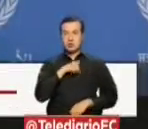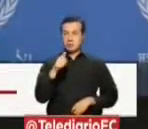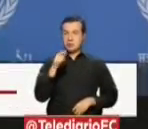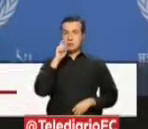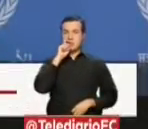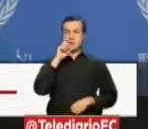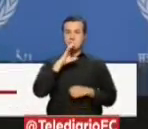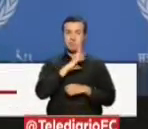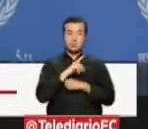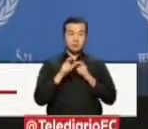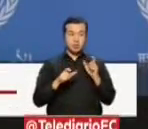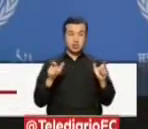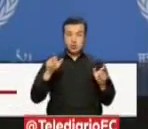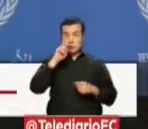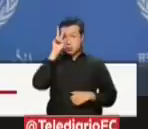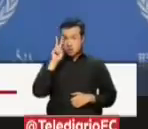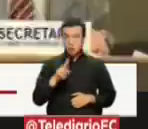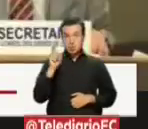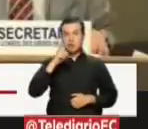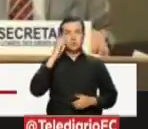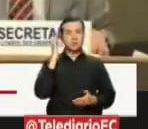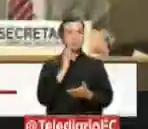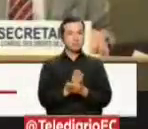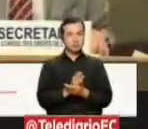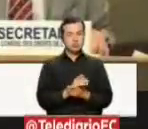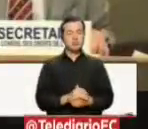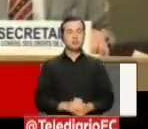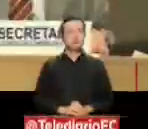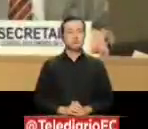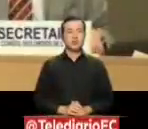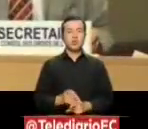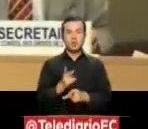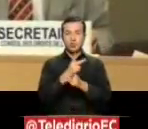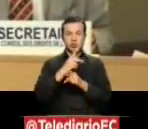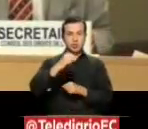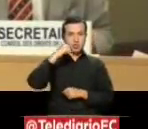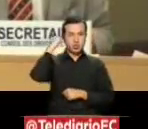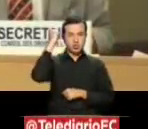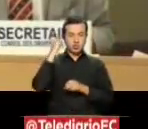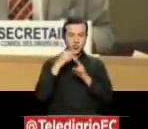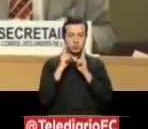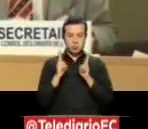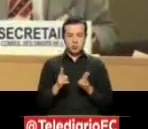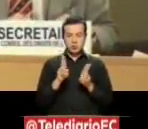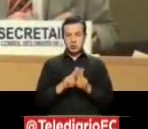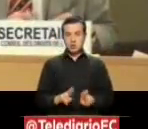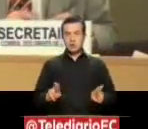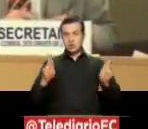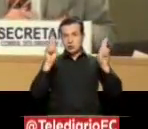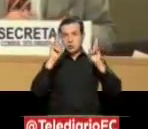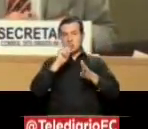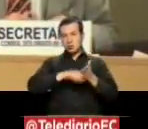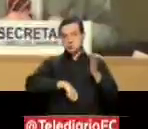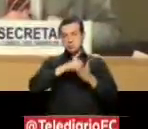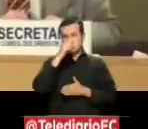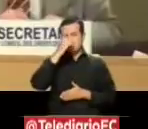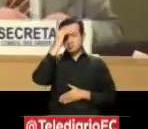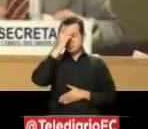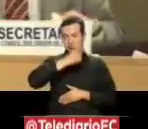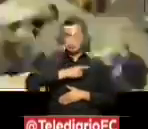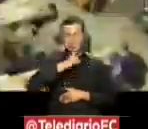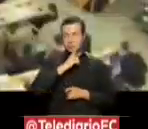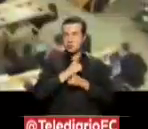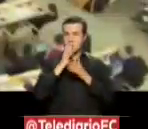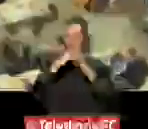el sufrimiento de los venezolanos debe cesar. Paralelamente, el Consejo de Derechos Humanos de la Organización de las Naciones Unidas aprobó la resolución sobre la